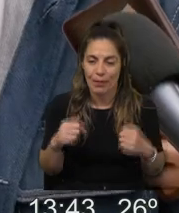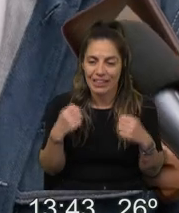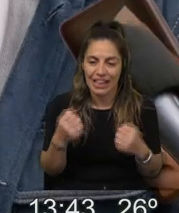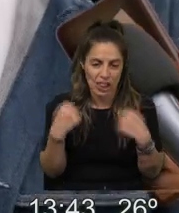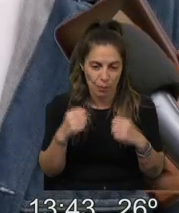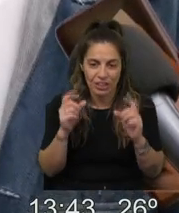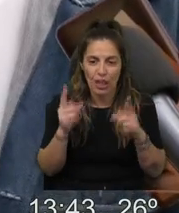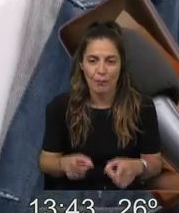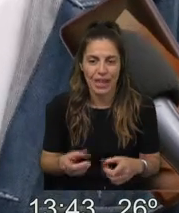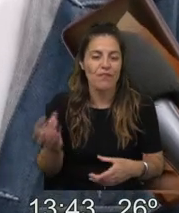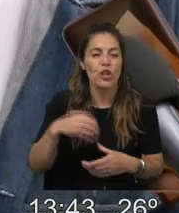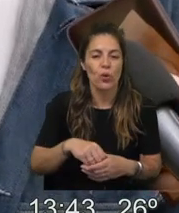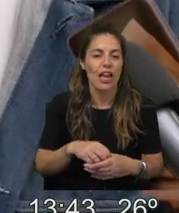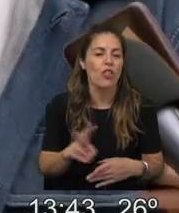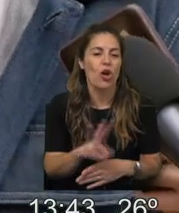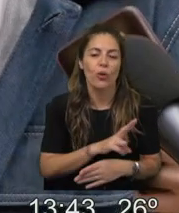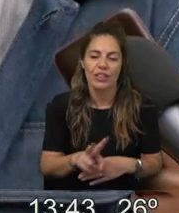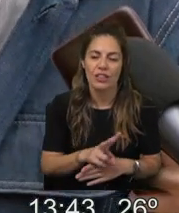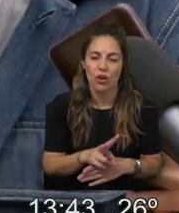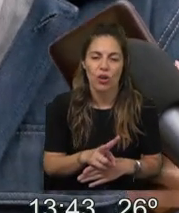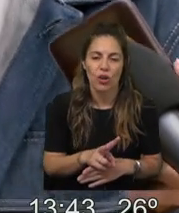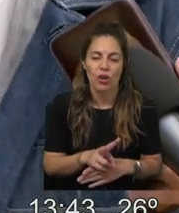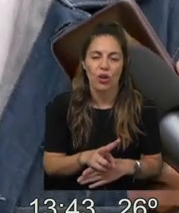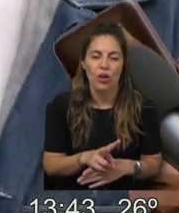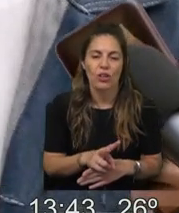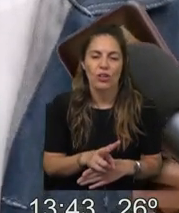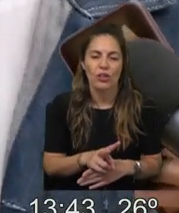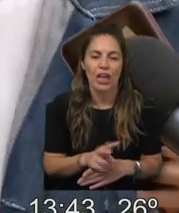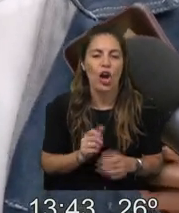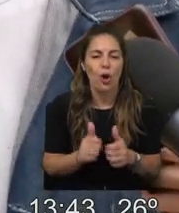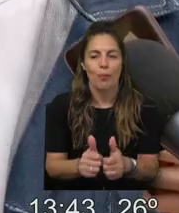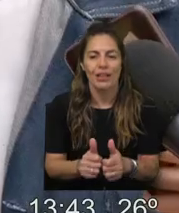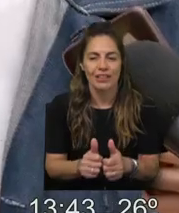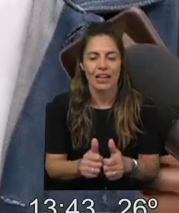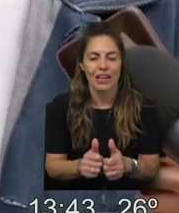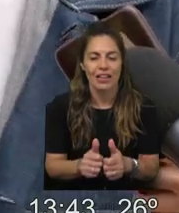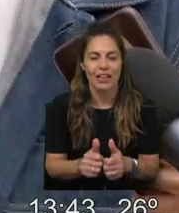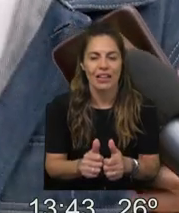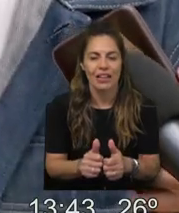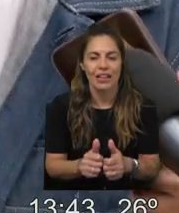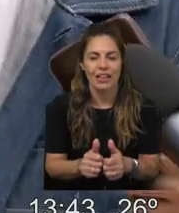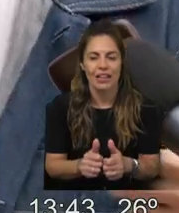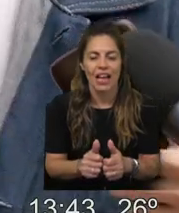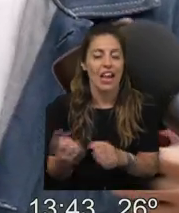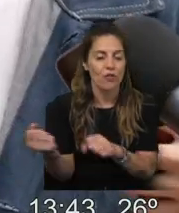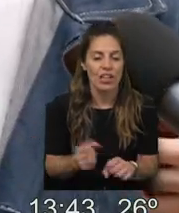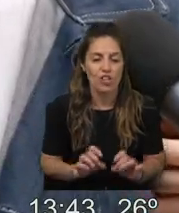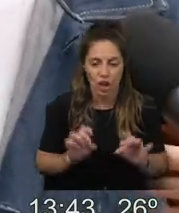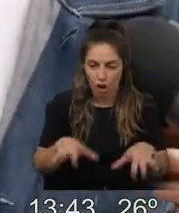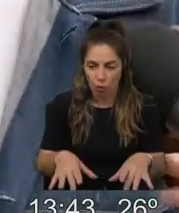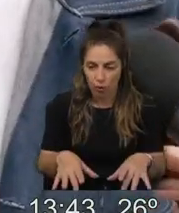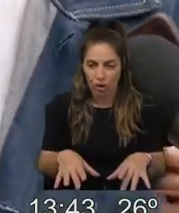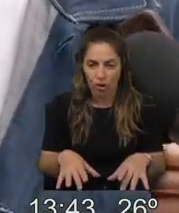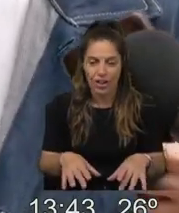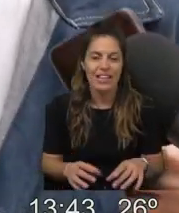le metimos otro contenido vinculado al cuidado en esta edición, que es, por un lado, acompañar por segunda vez la Bebetón de la Fundación Canguro, que